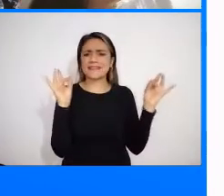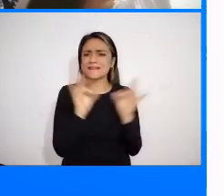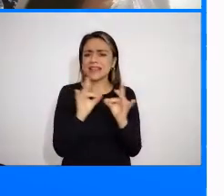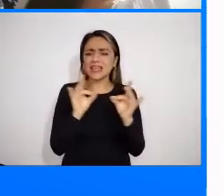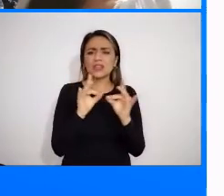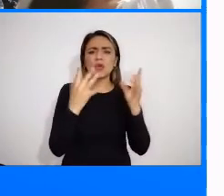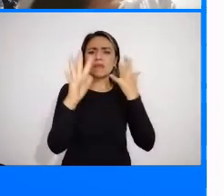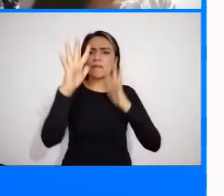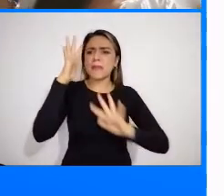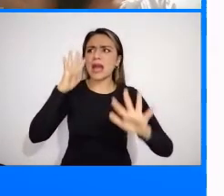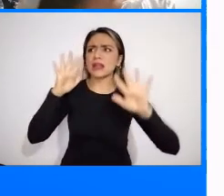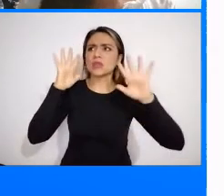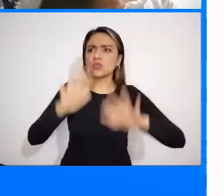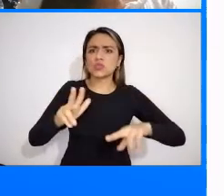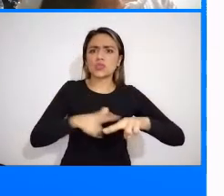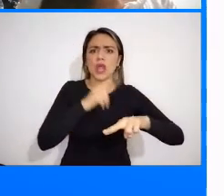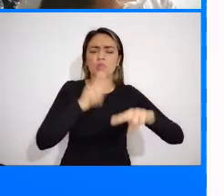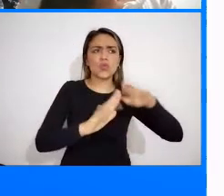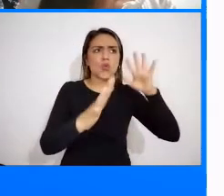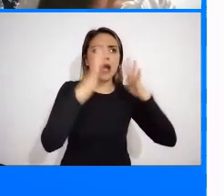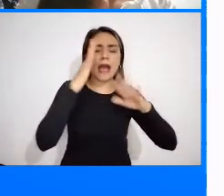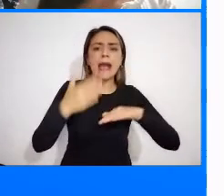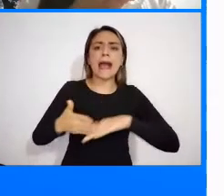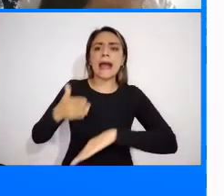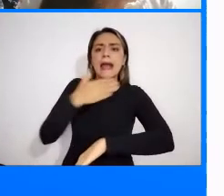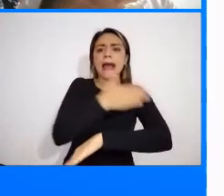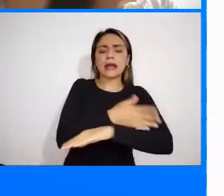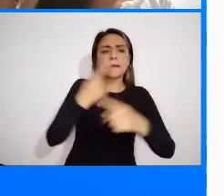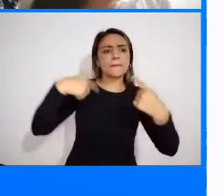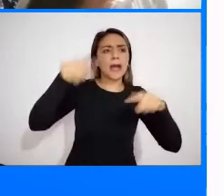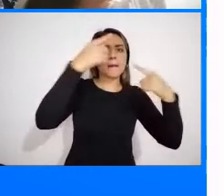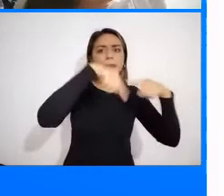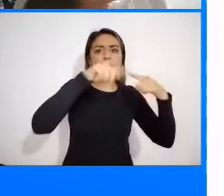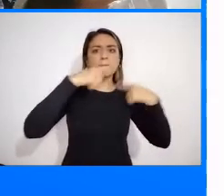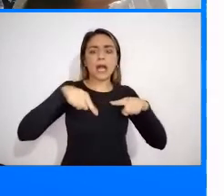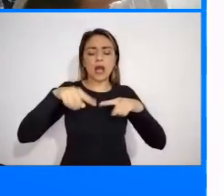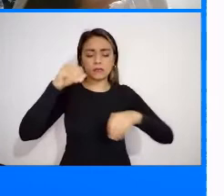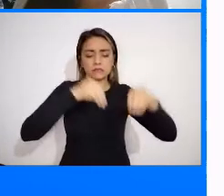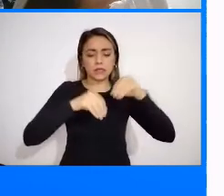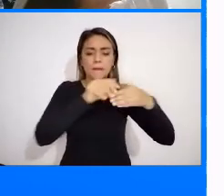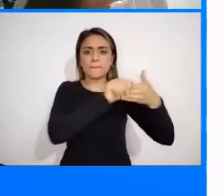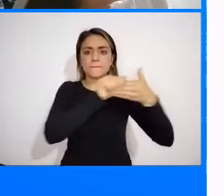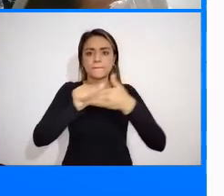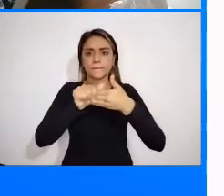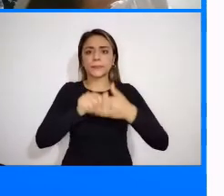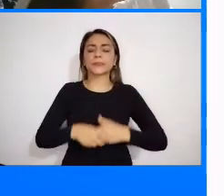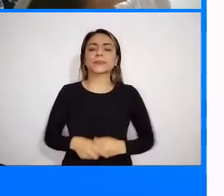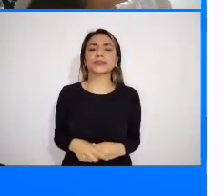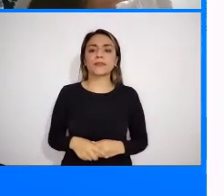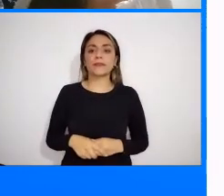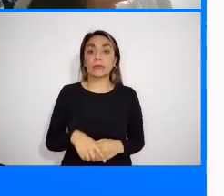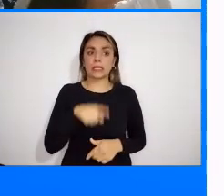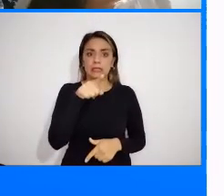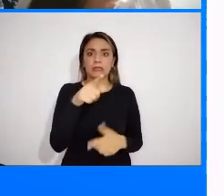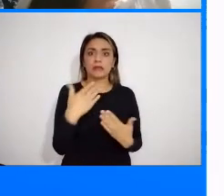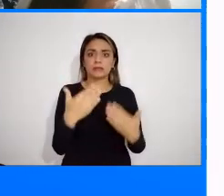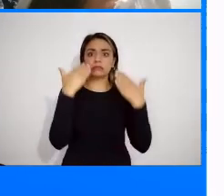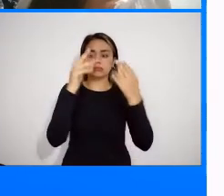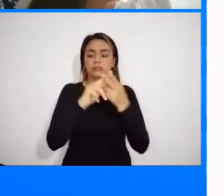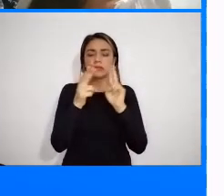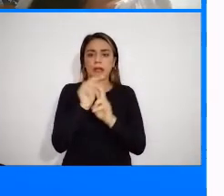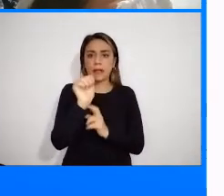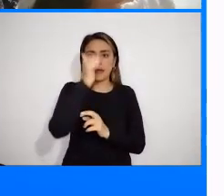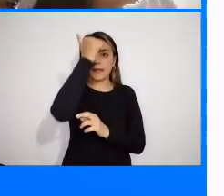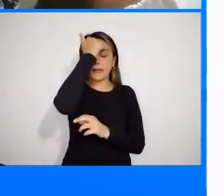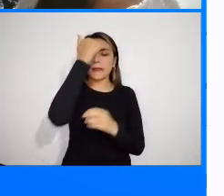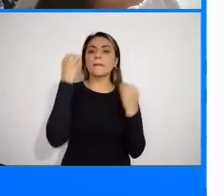parque natural. Antes de hacer el recorrido se nos da una instrucción y eso pues es fundamental para